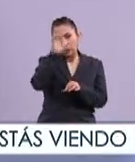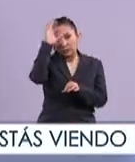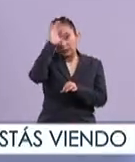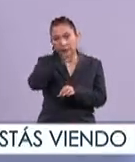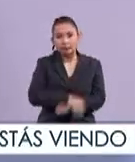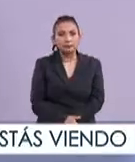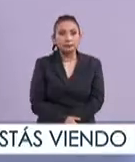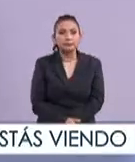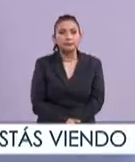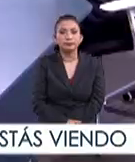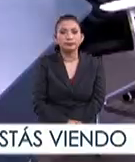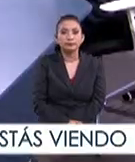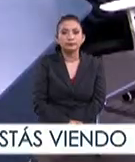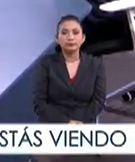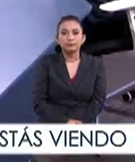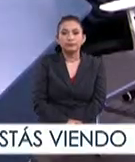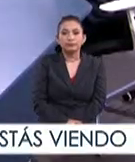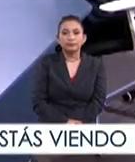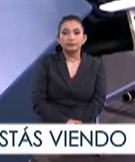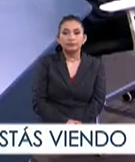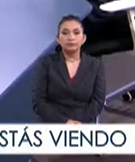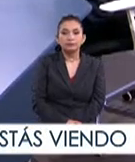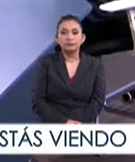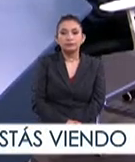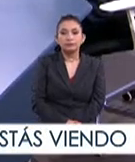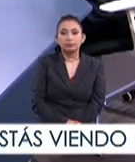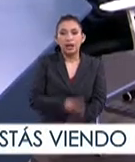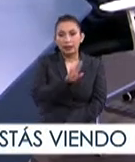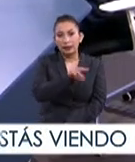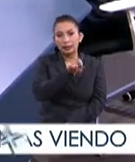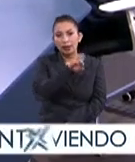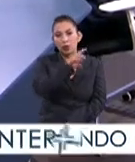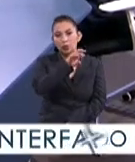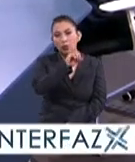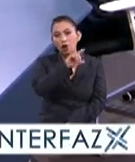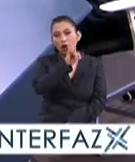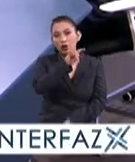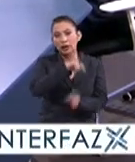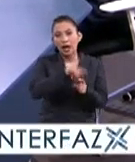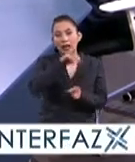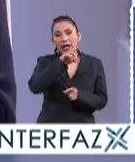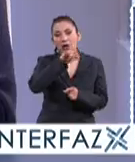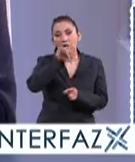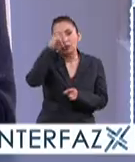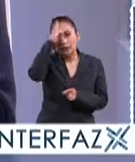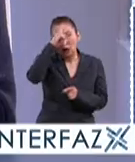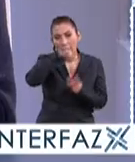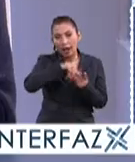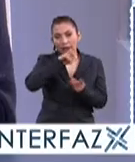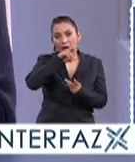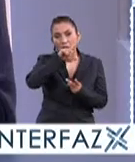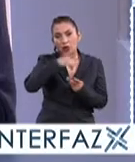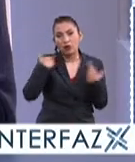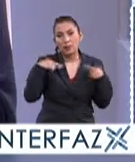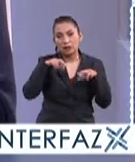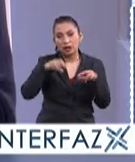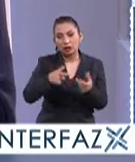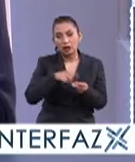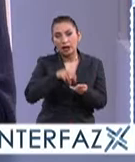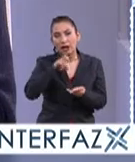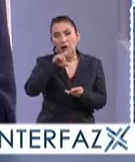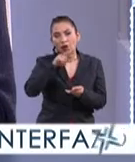neurociencias? Bueno, es como tal la neurología, la neuropsicología, la neurorehabilitación,